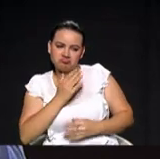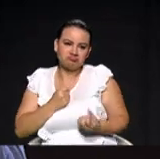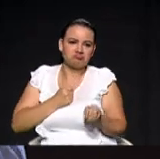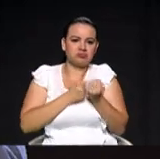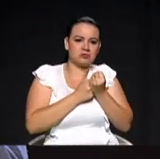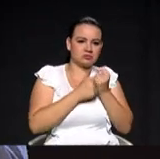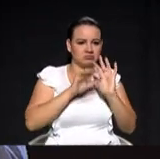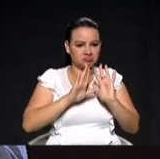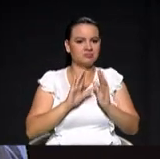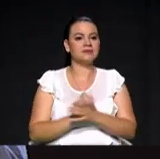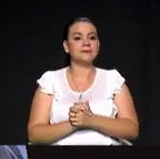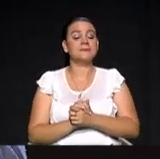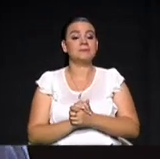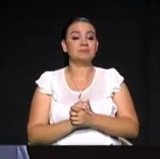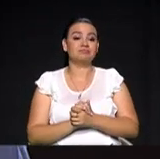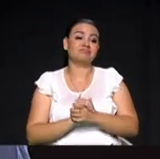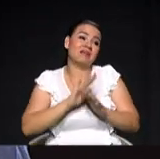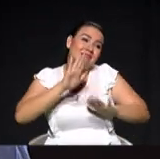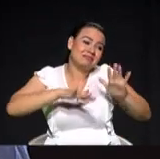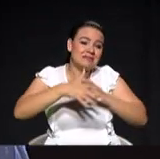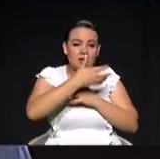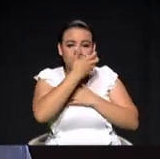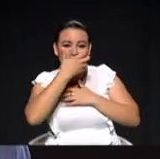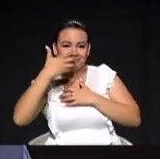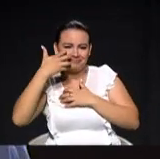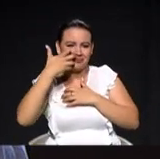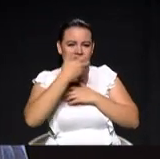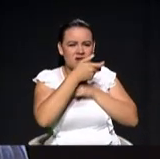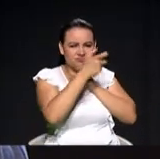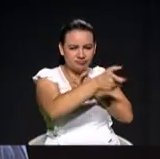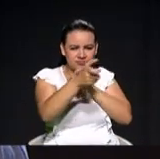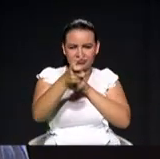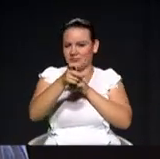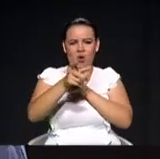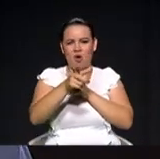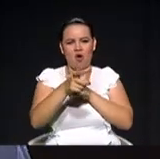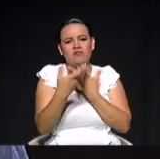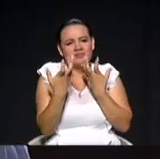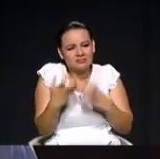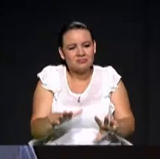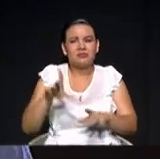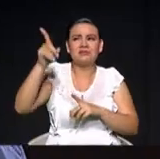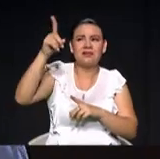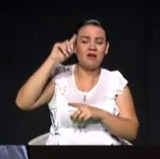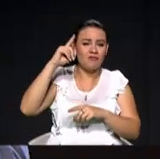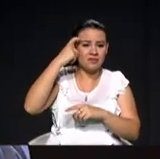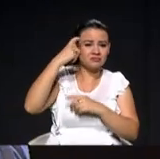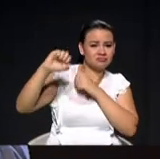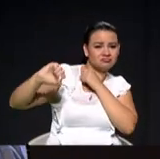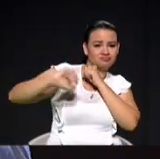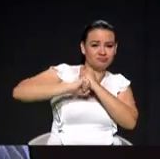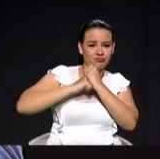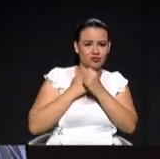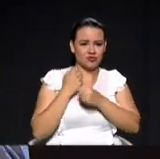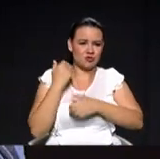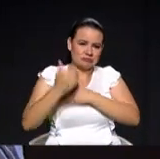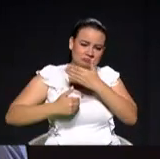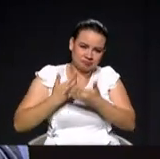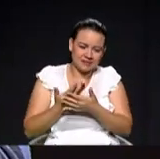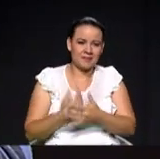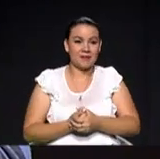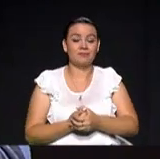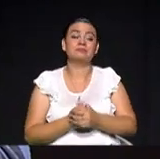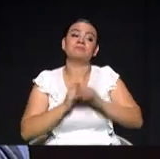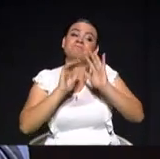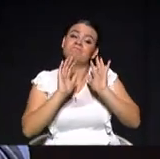pertenecen a las autodefensas gaitanistas en esto necesitamos el concurso del gobierno nacional para avanzar en esta apuesta pero hay que desmantelar